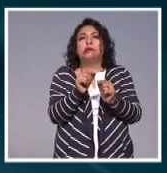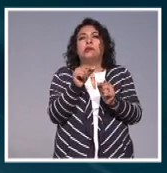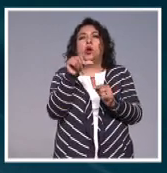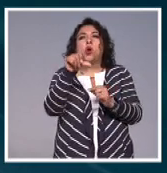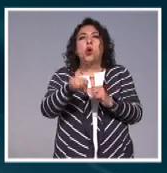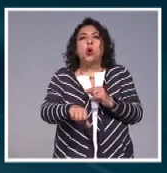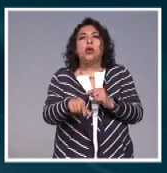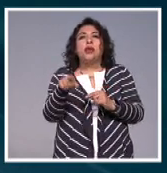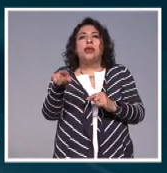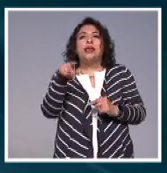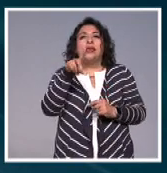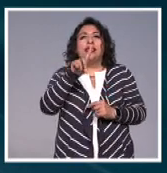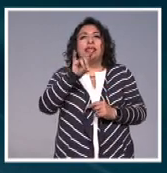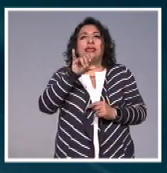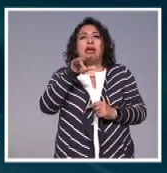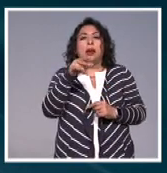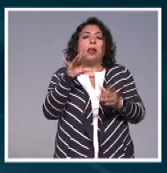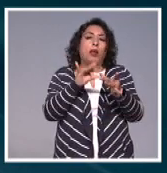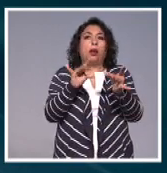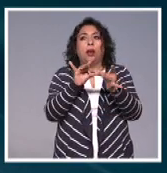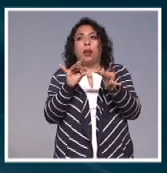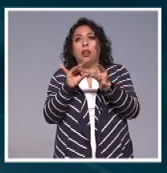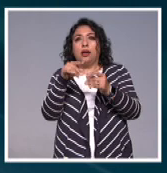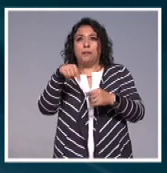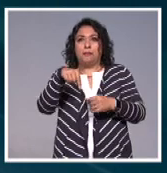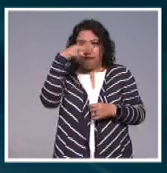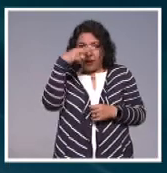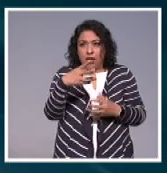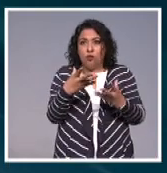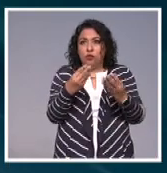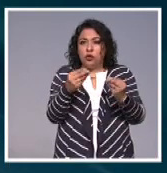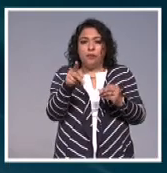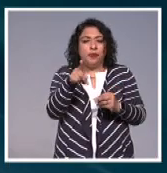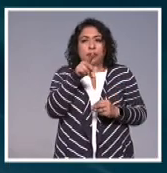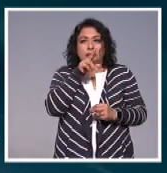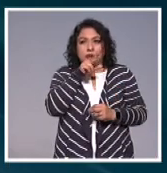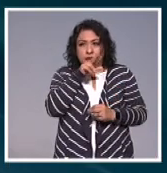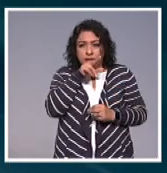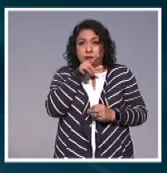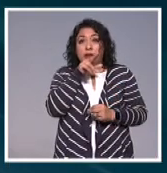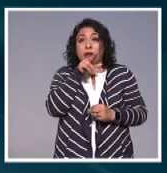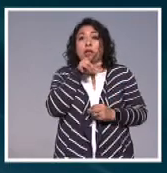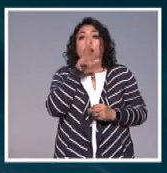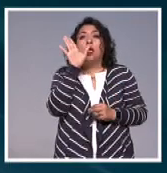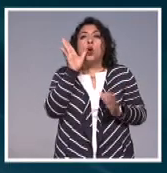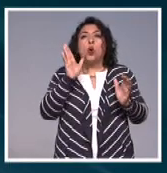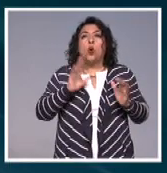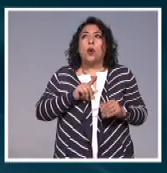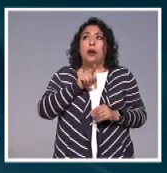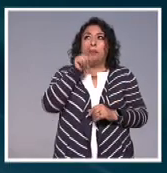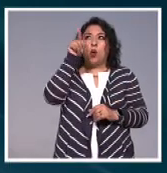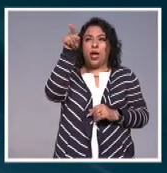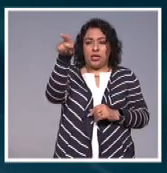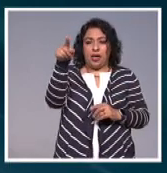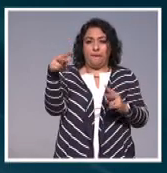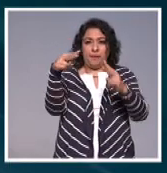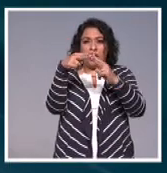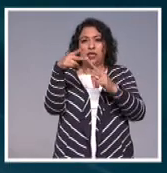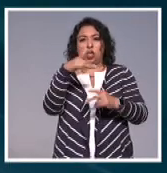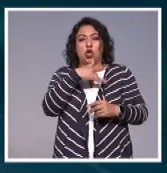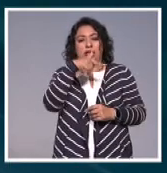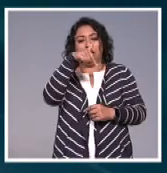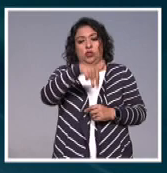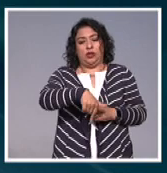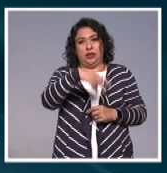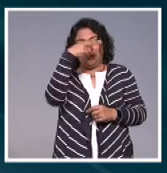episodio Diana Circe dijo bla, bla, bla, bla, bla, aquí en México. No te preocupes, el cuerpo puede estar allá, pero el corazón está acá. Diana está